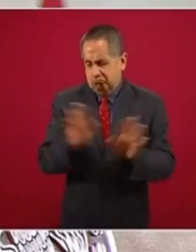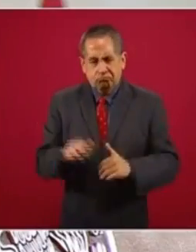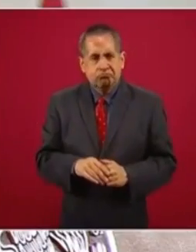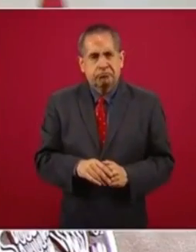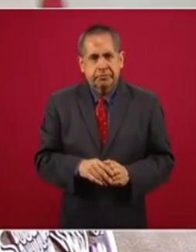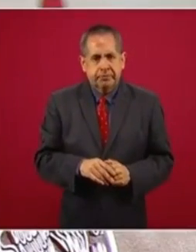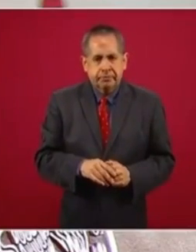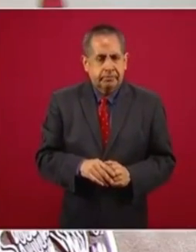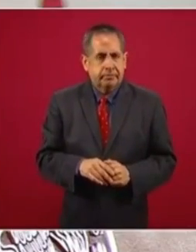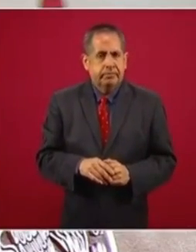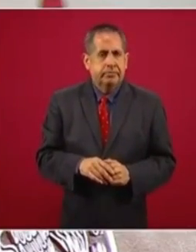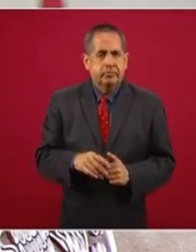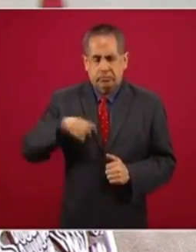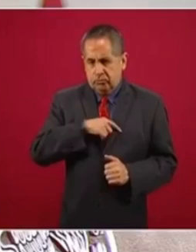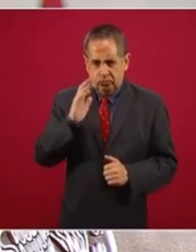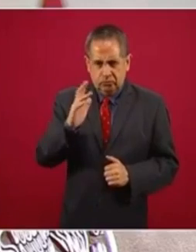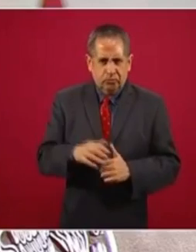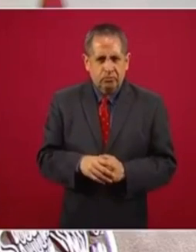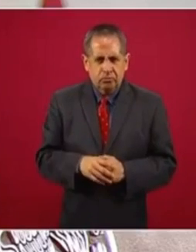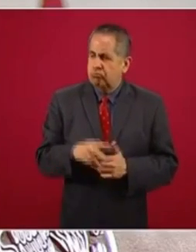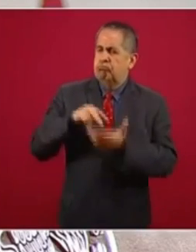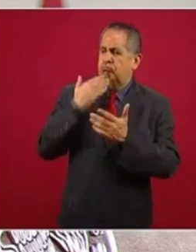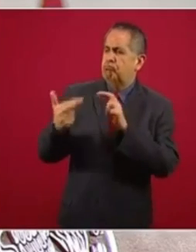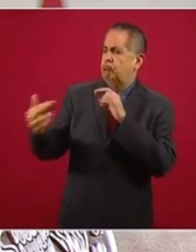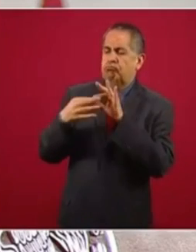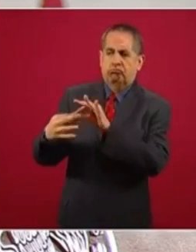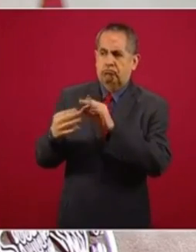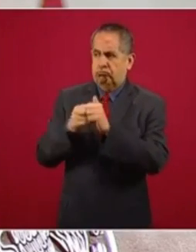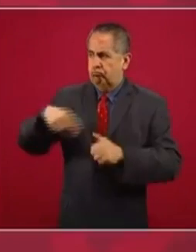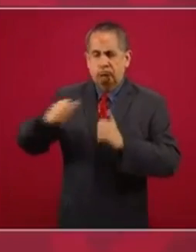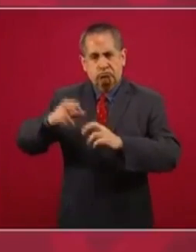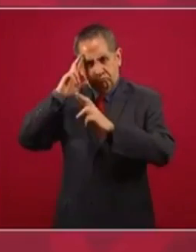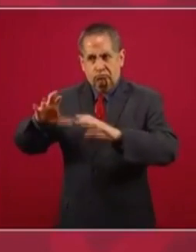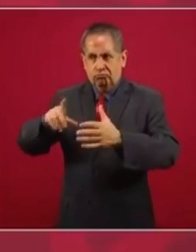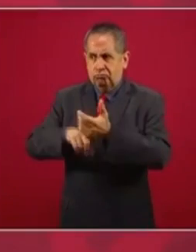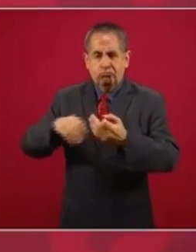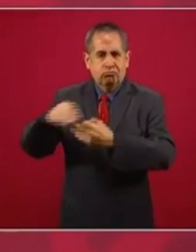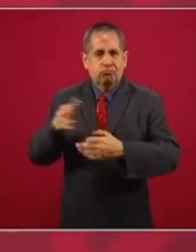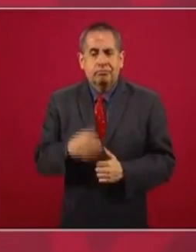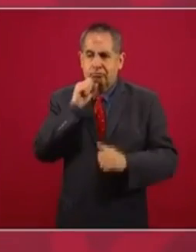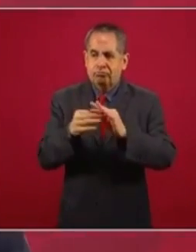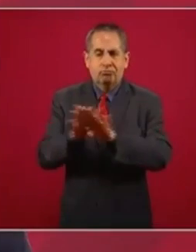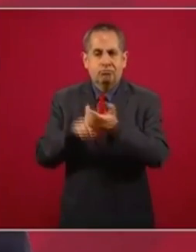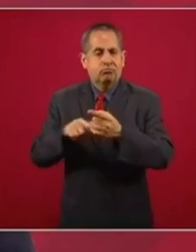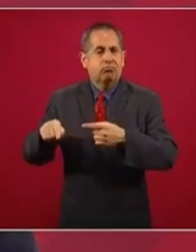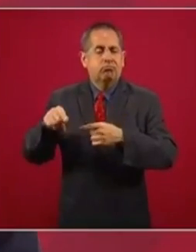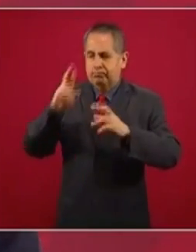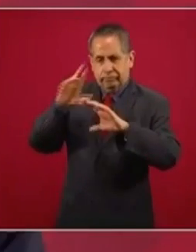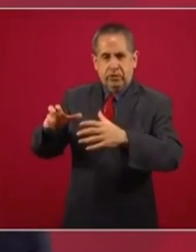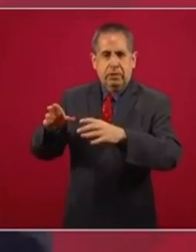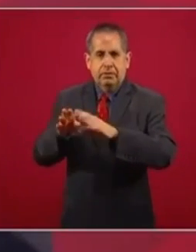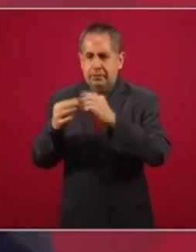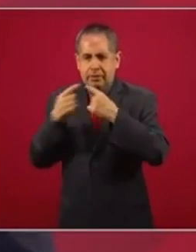Nosotros hemos mantenido una relación de respeto y de